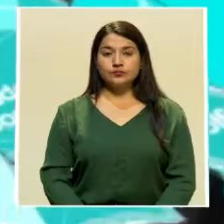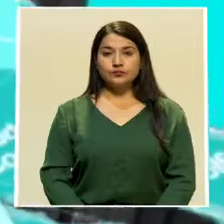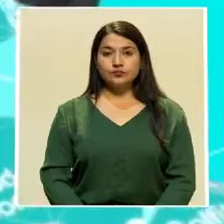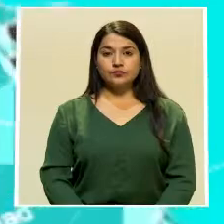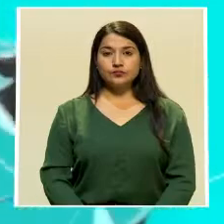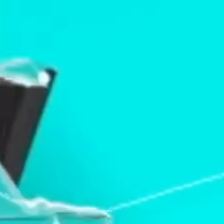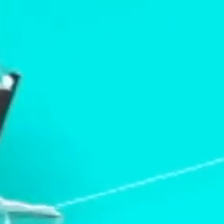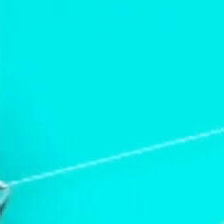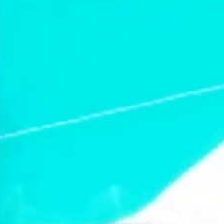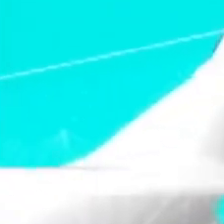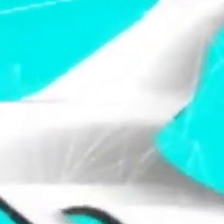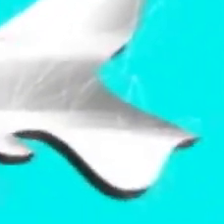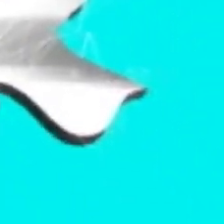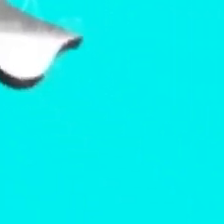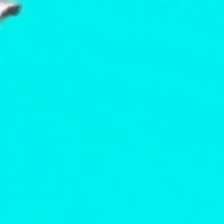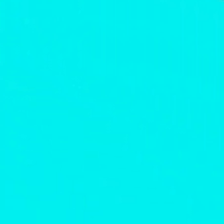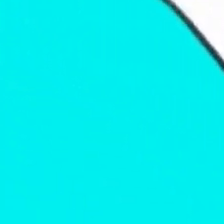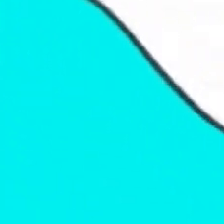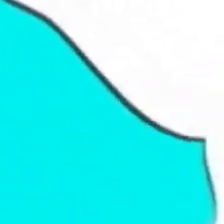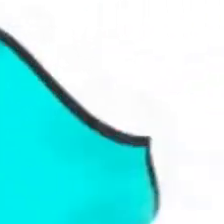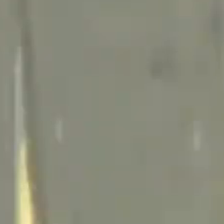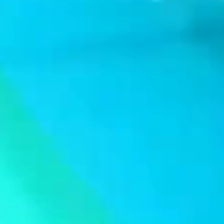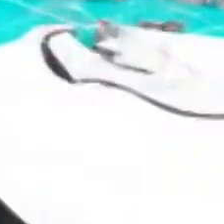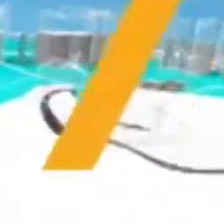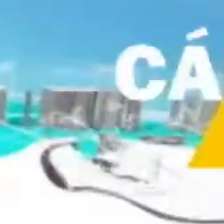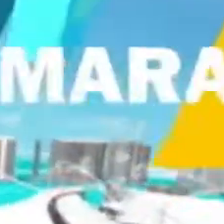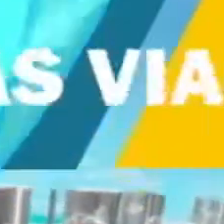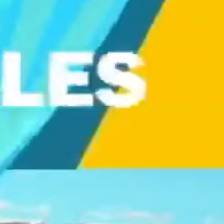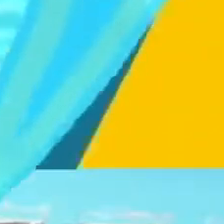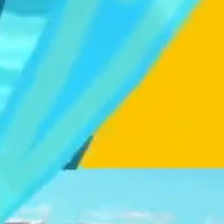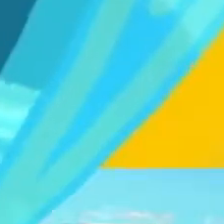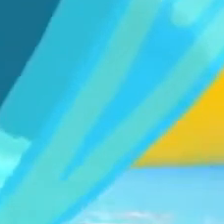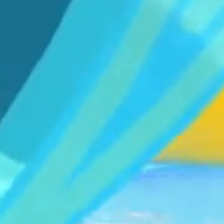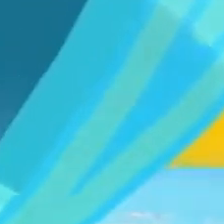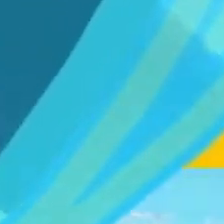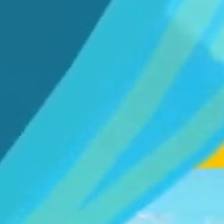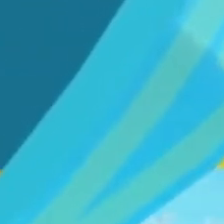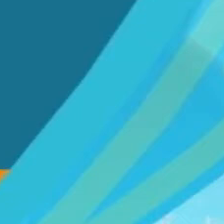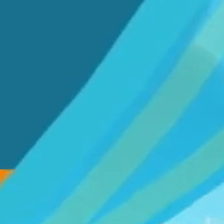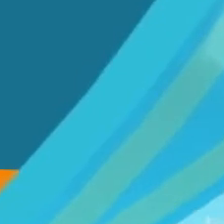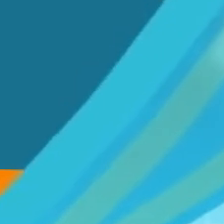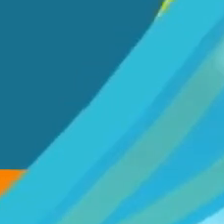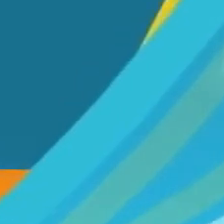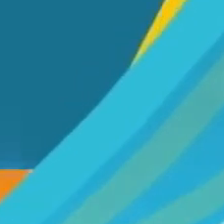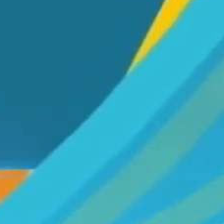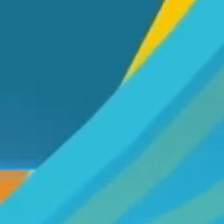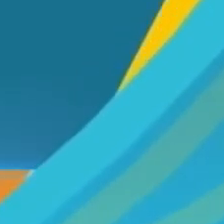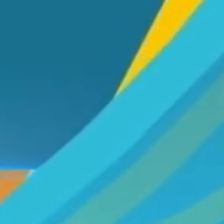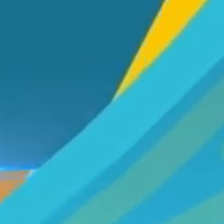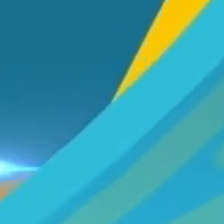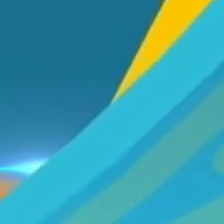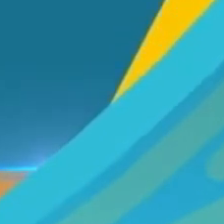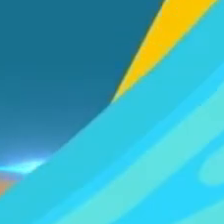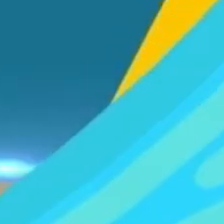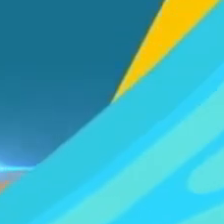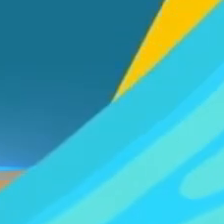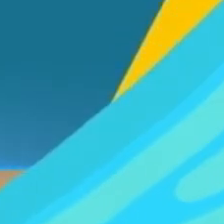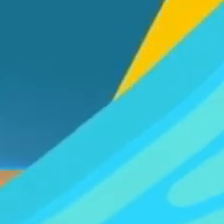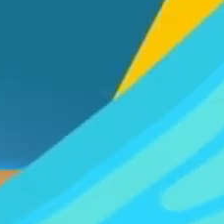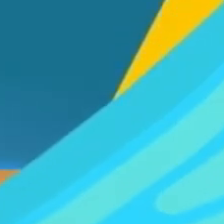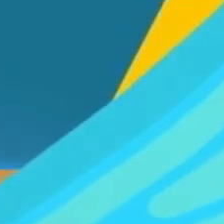La sección de cámaras viales es presentada por CONAVI, conservando, mejorando y construyendo la red vial